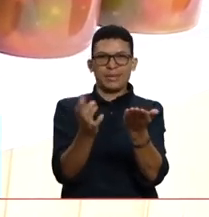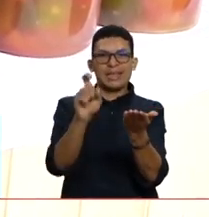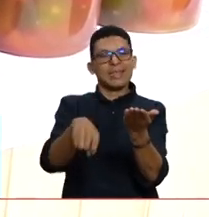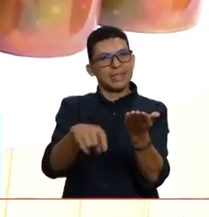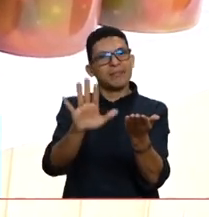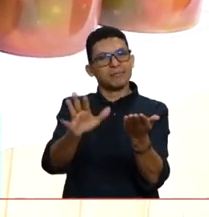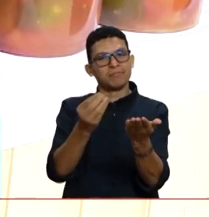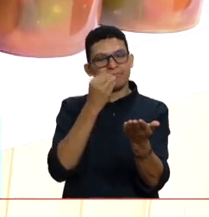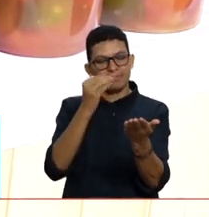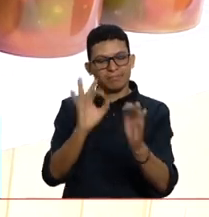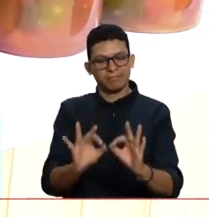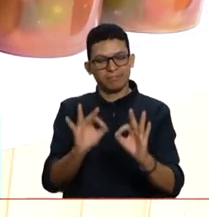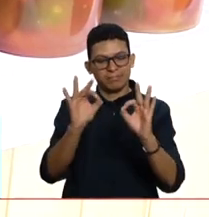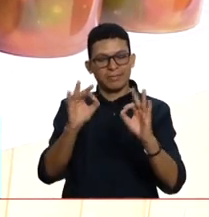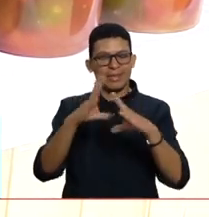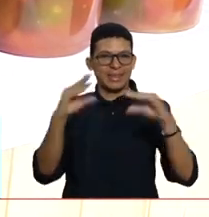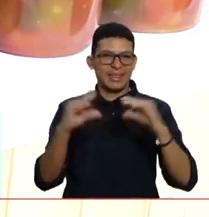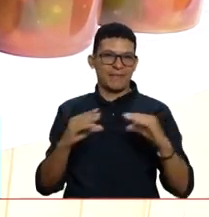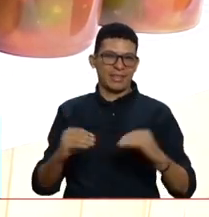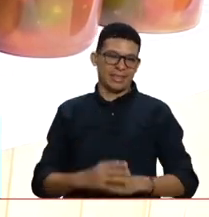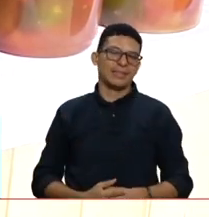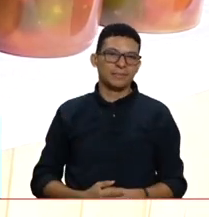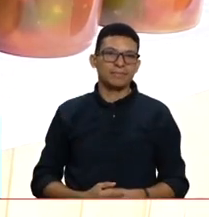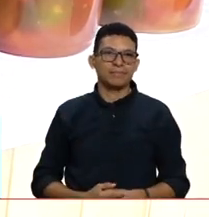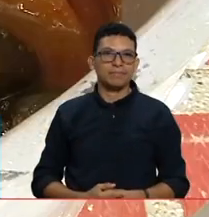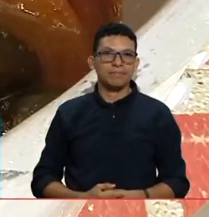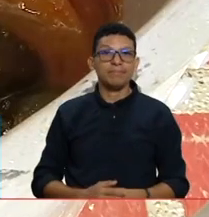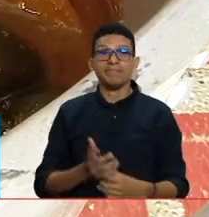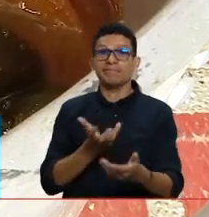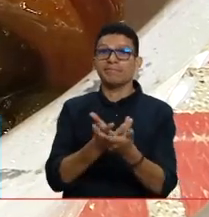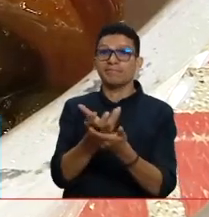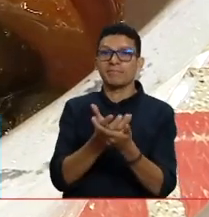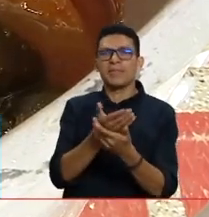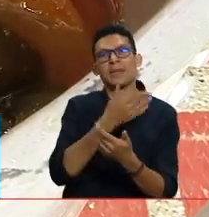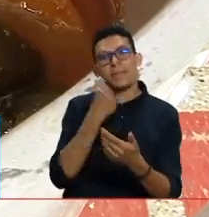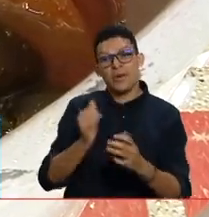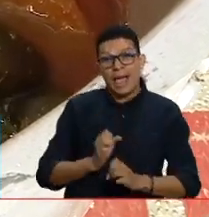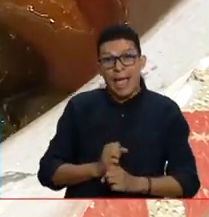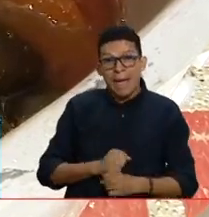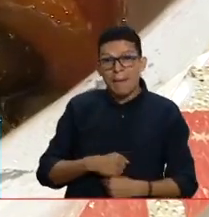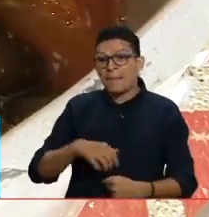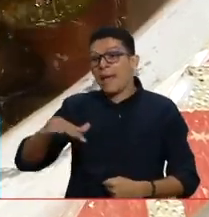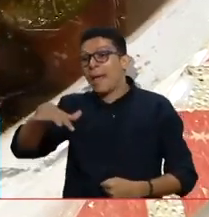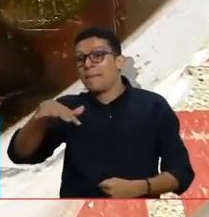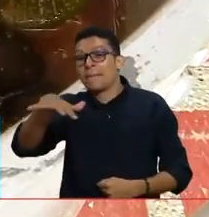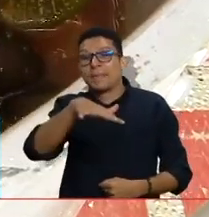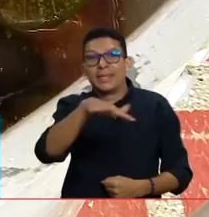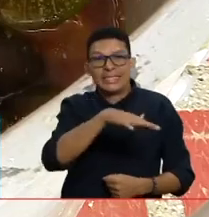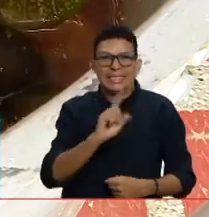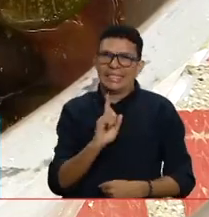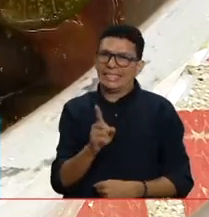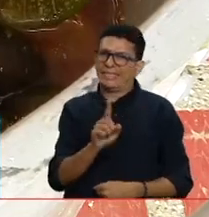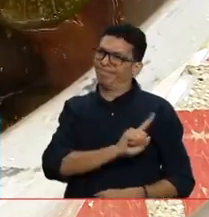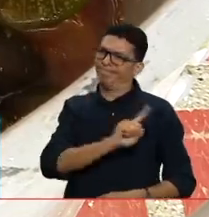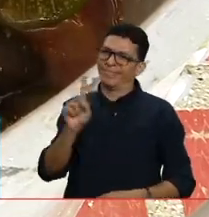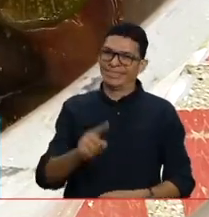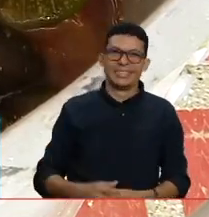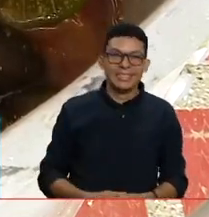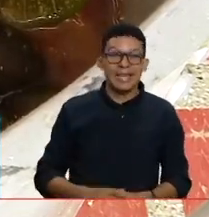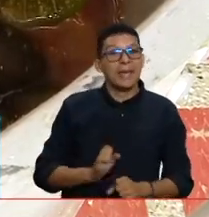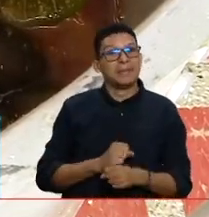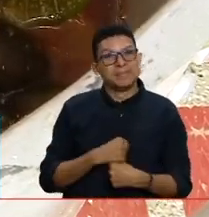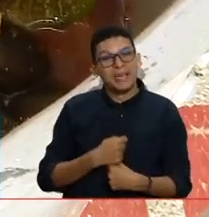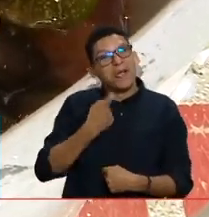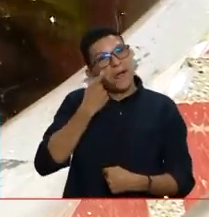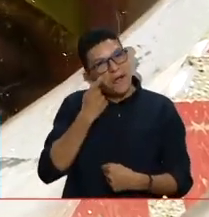estos casos de Navidad. María Isabel, la mejor recomendación es no llegar con hambre a donde hay plato navideño. Exacto. Sí, no llegar